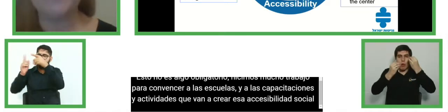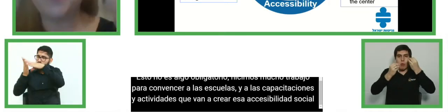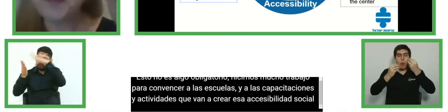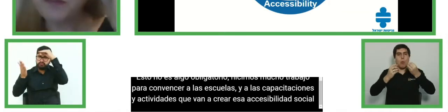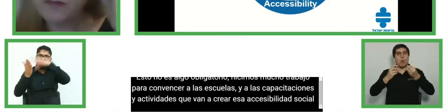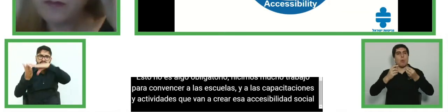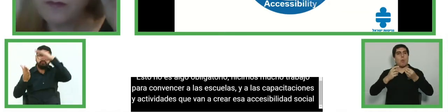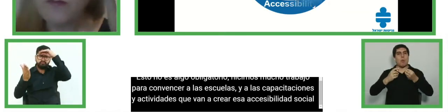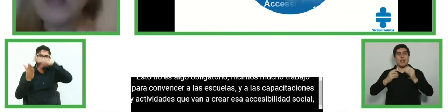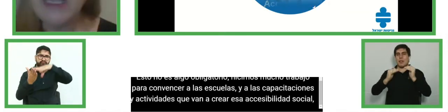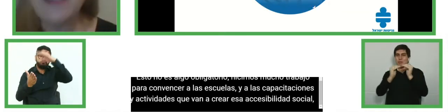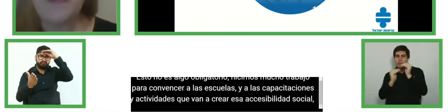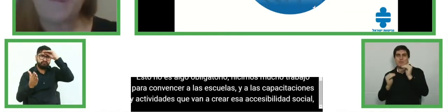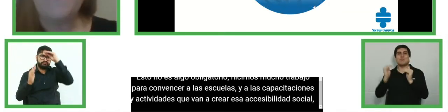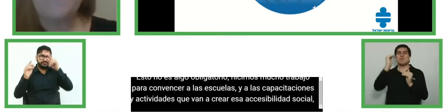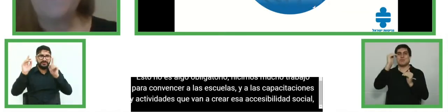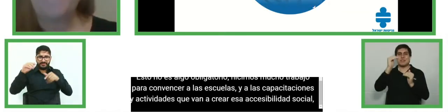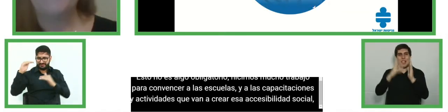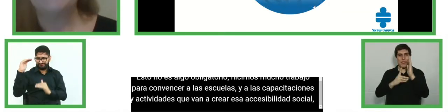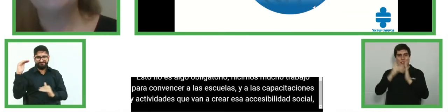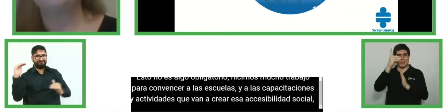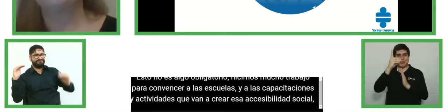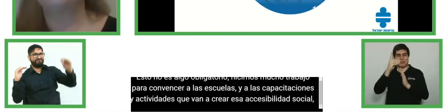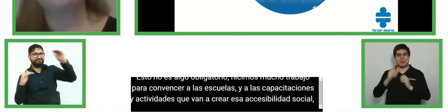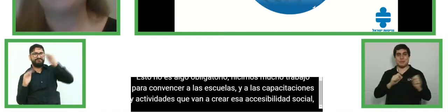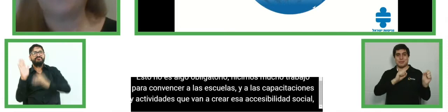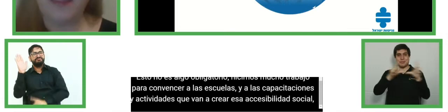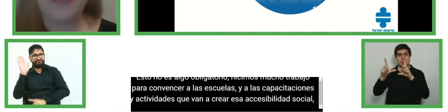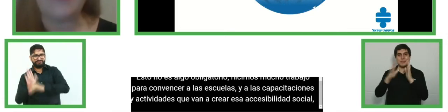próxima, clic, próxima diapositiva.